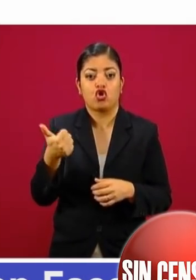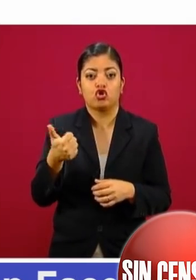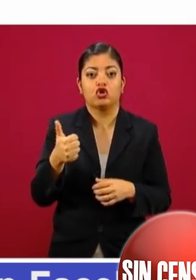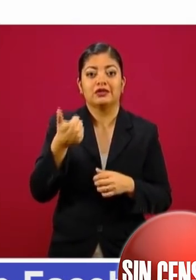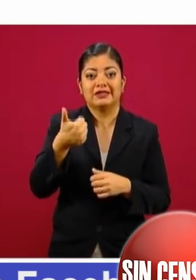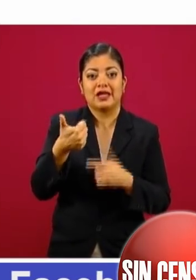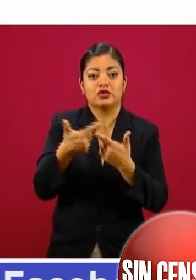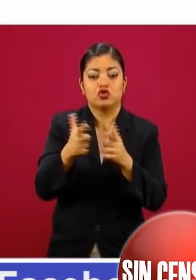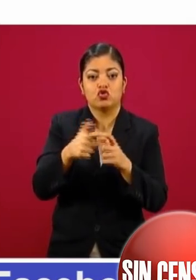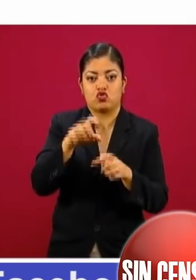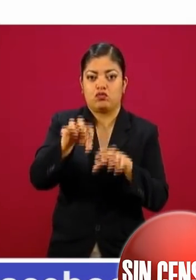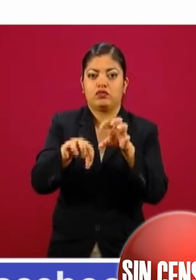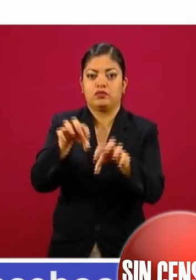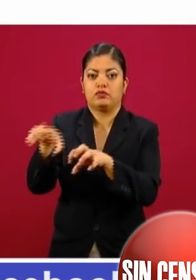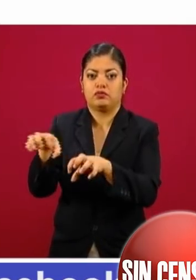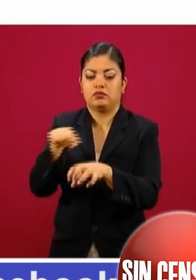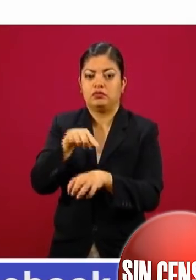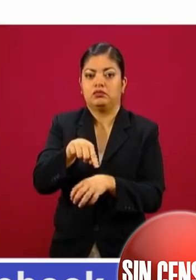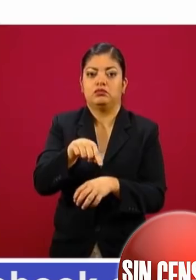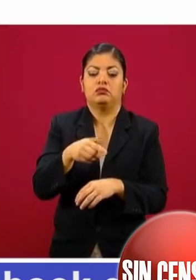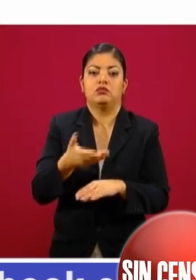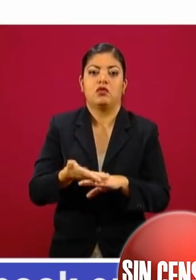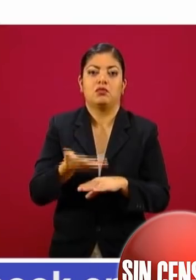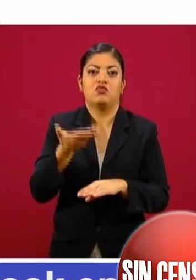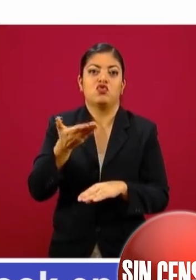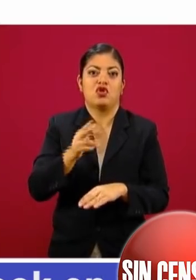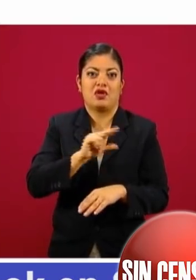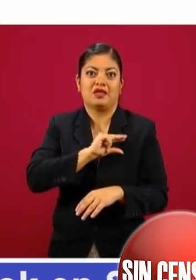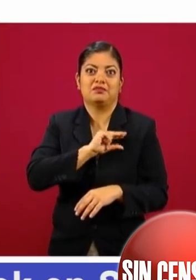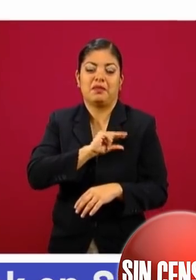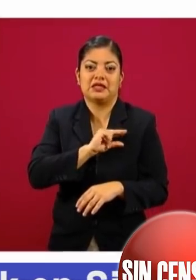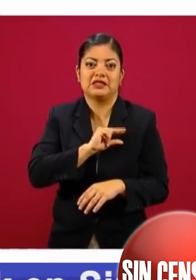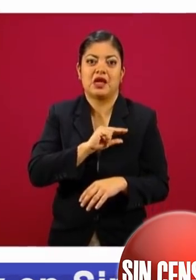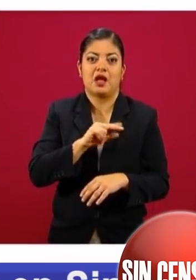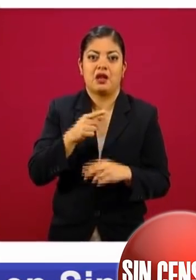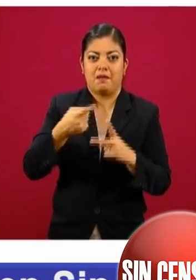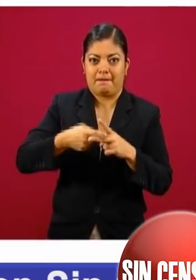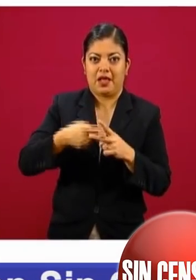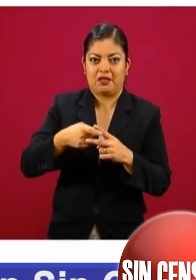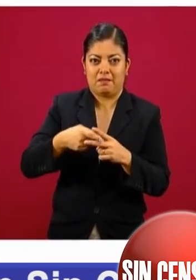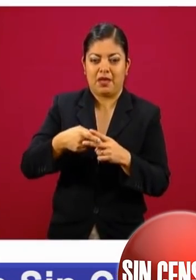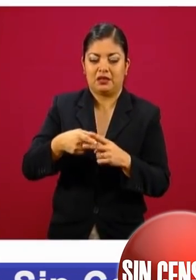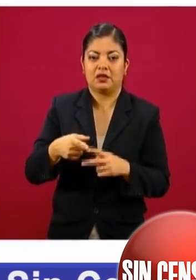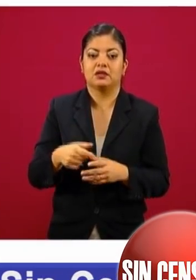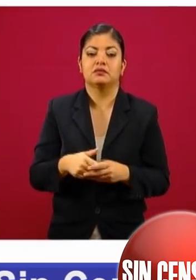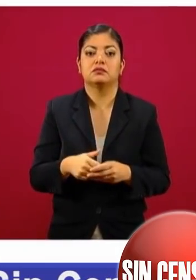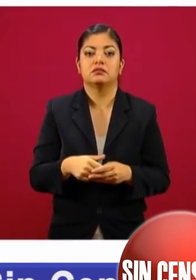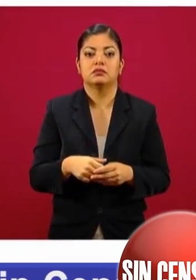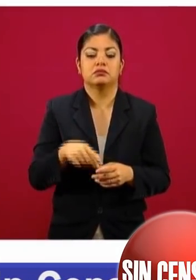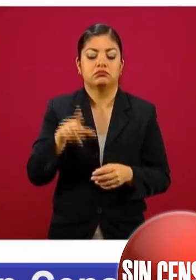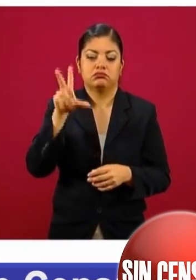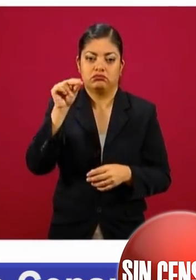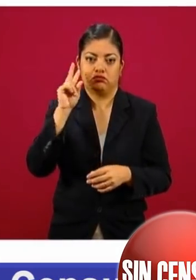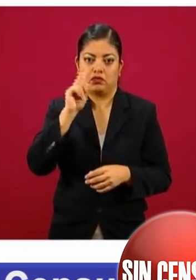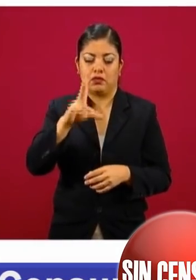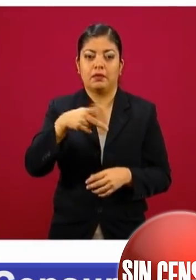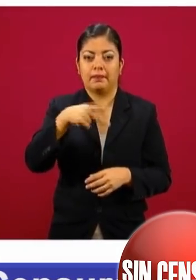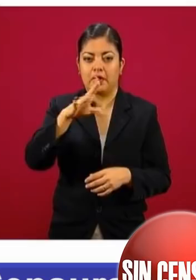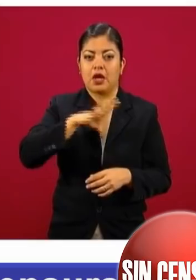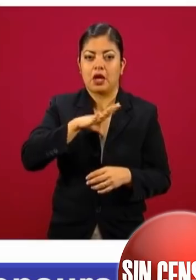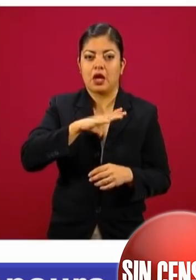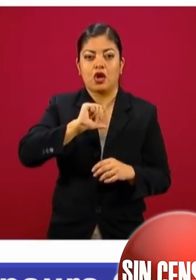de especialistas en matemáticas. Aquí no se alcanza a ver, pero hay una línea